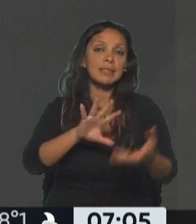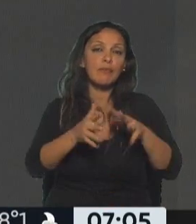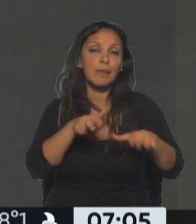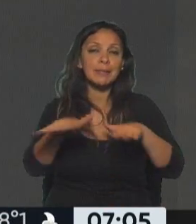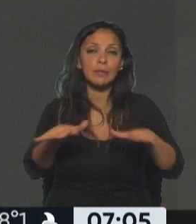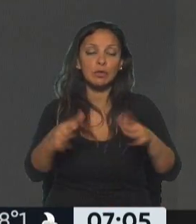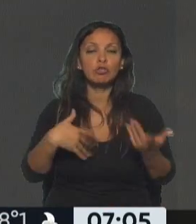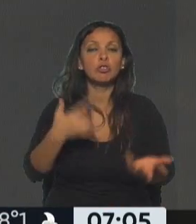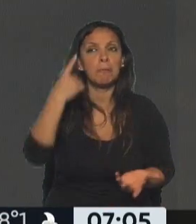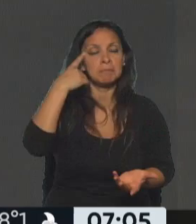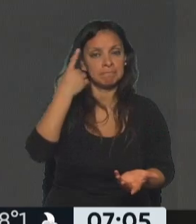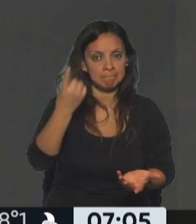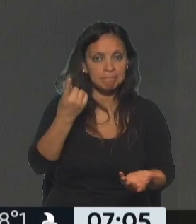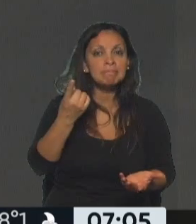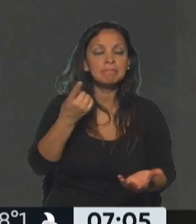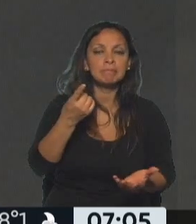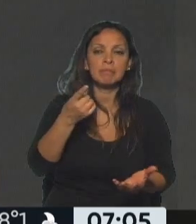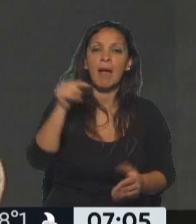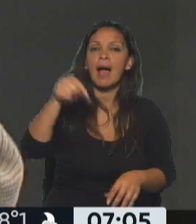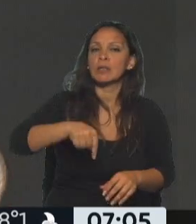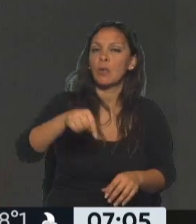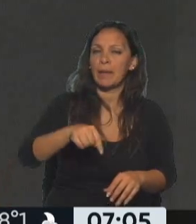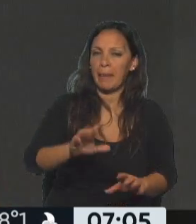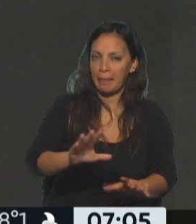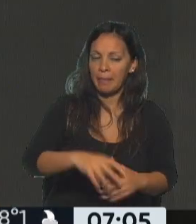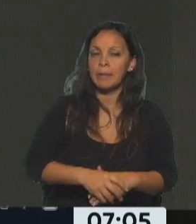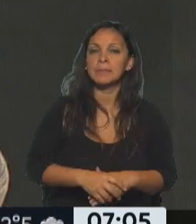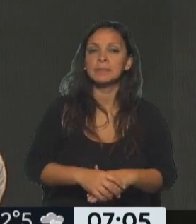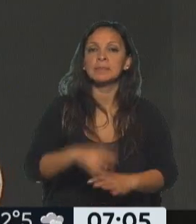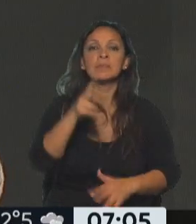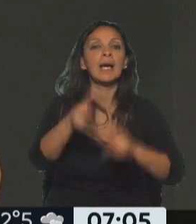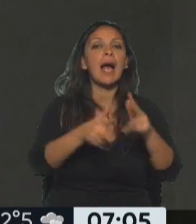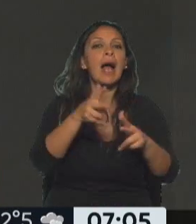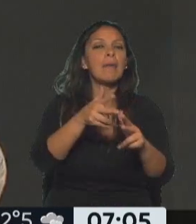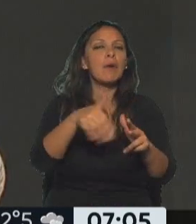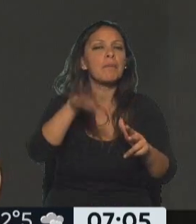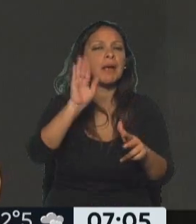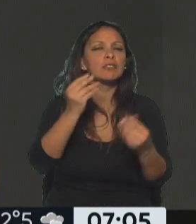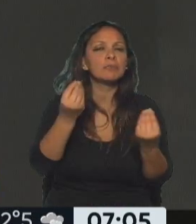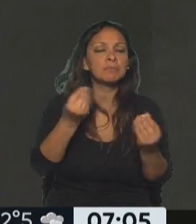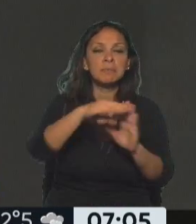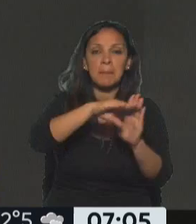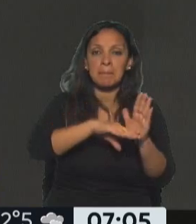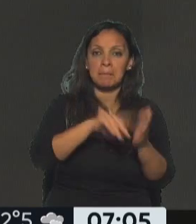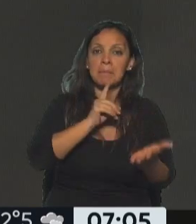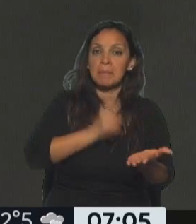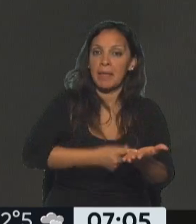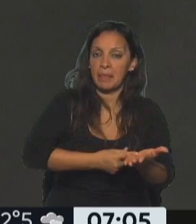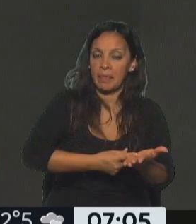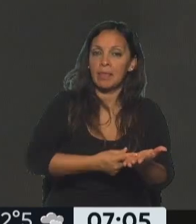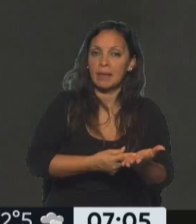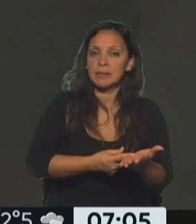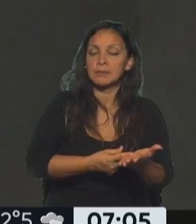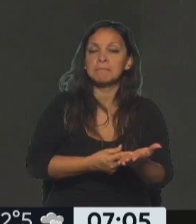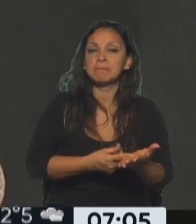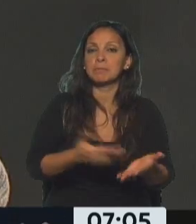un poquito más a la actualidad y también habló sobre medidas, ¿no es cierto? Medidas concretas que